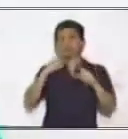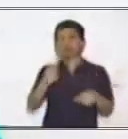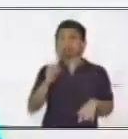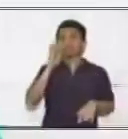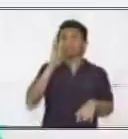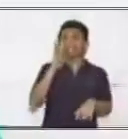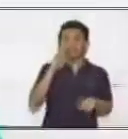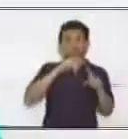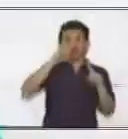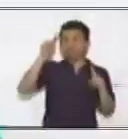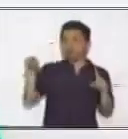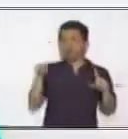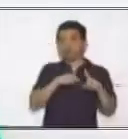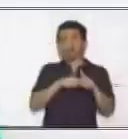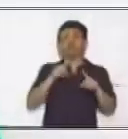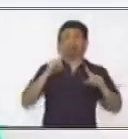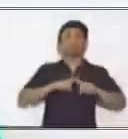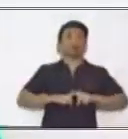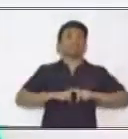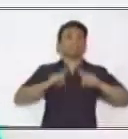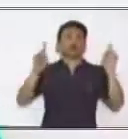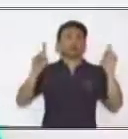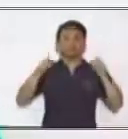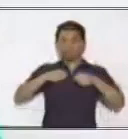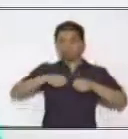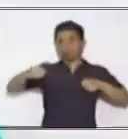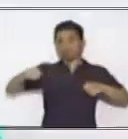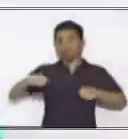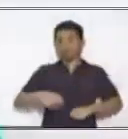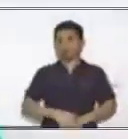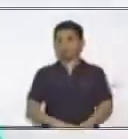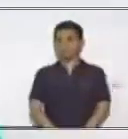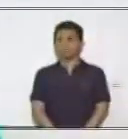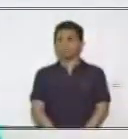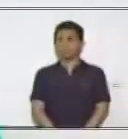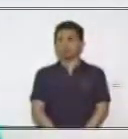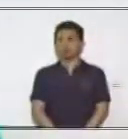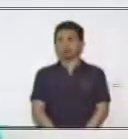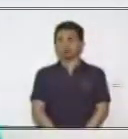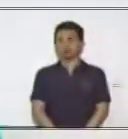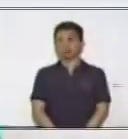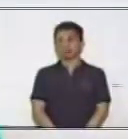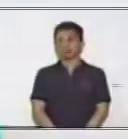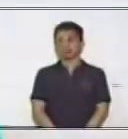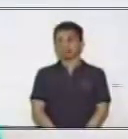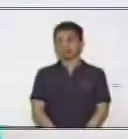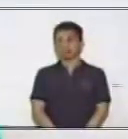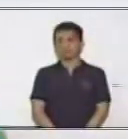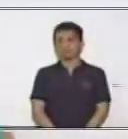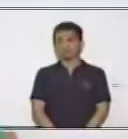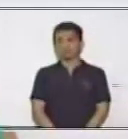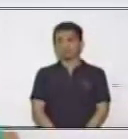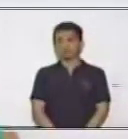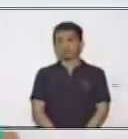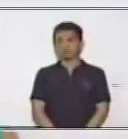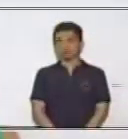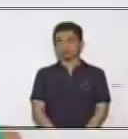tres lados son de distinto tamaño. Coloquémoslo así.